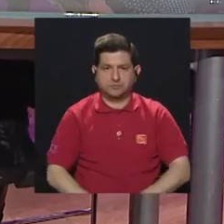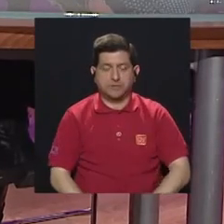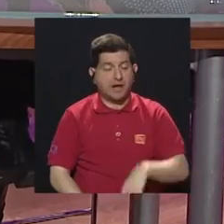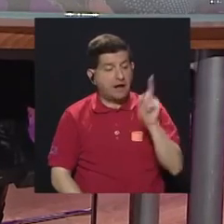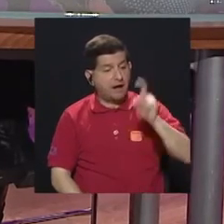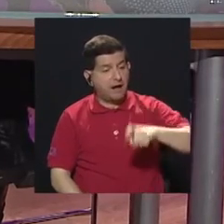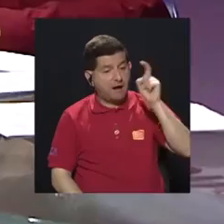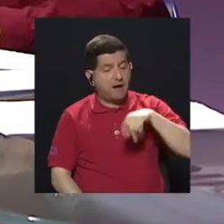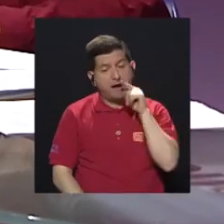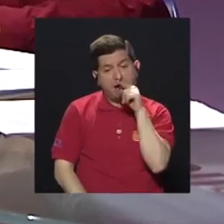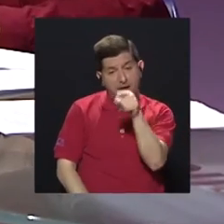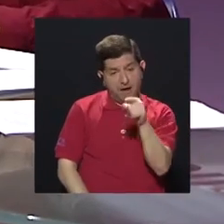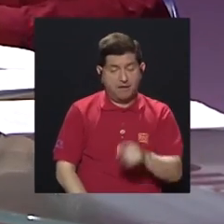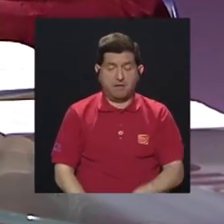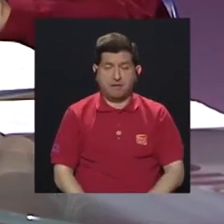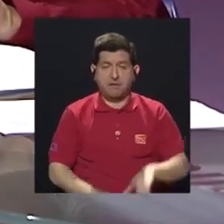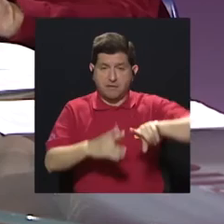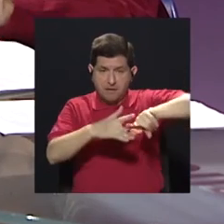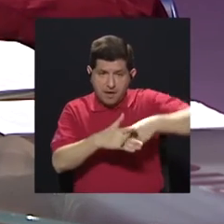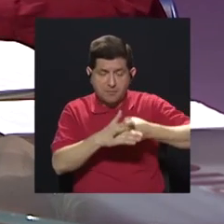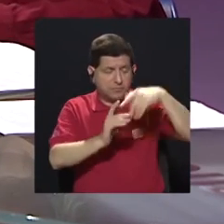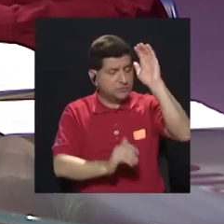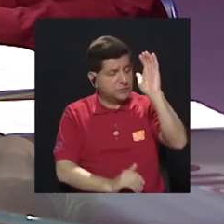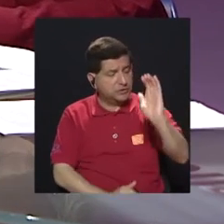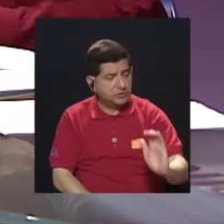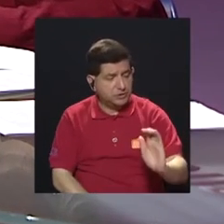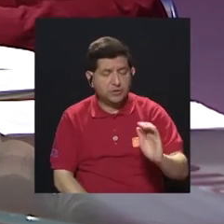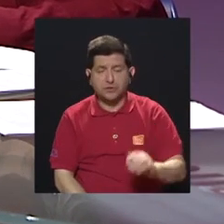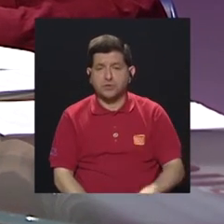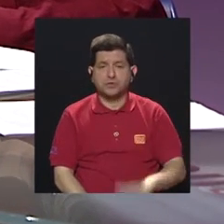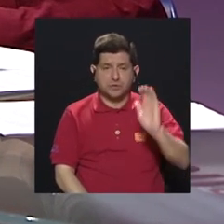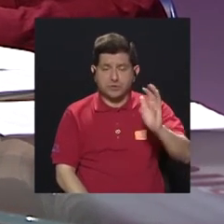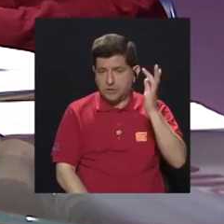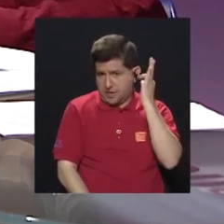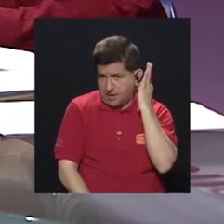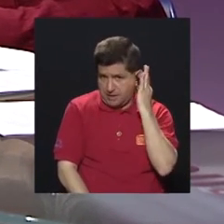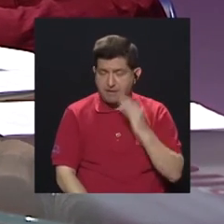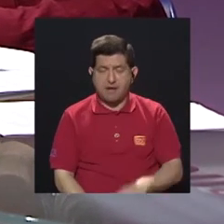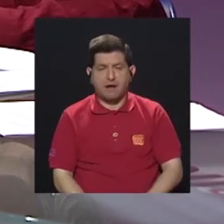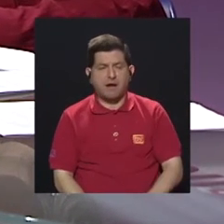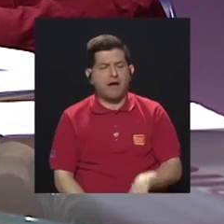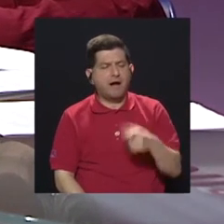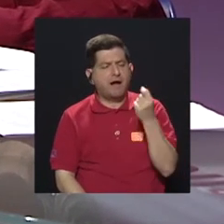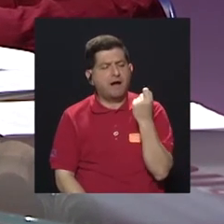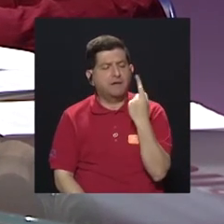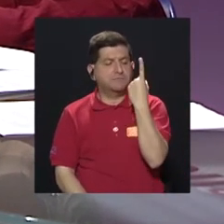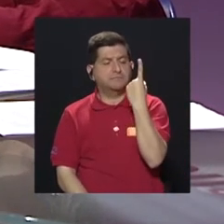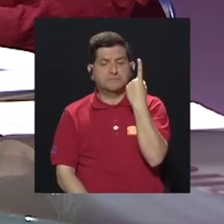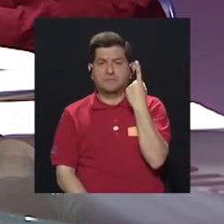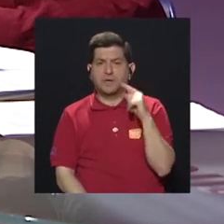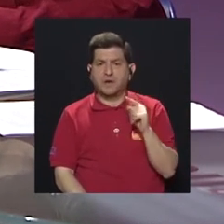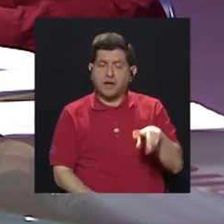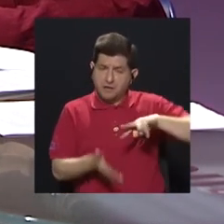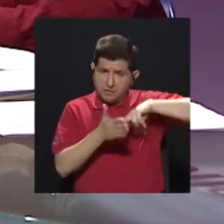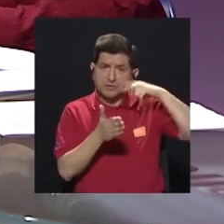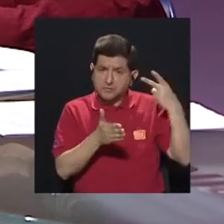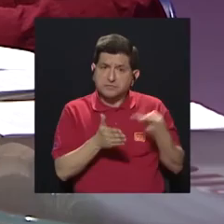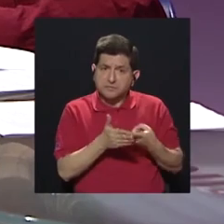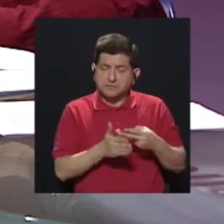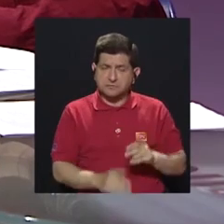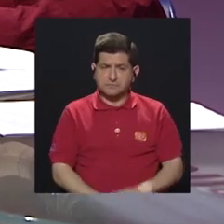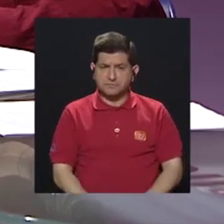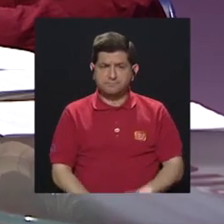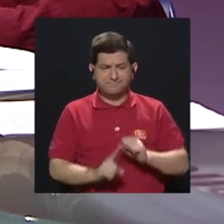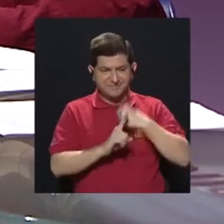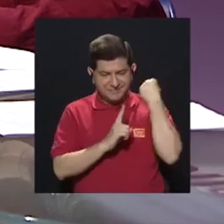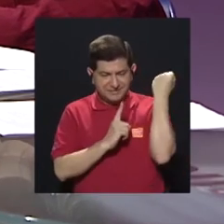deberíamos empezar desde desde los chiquitos y chiquitas a empezar a entender esto como lo que es un